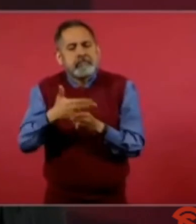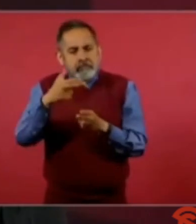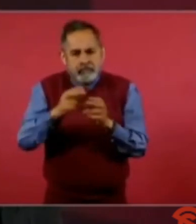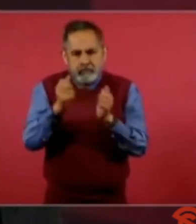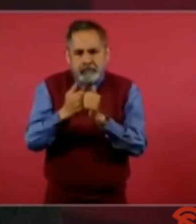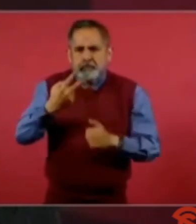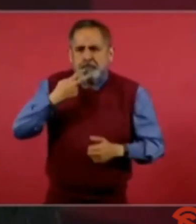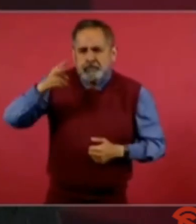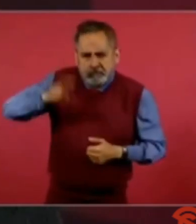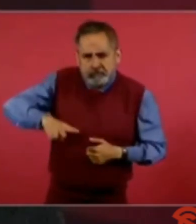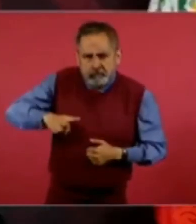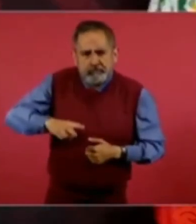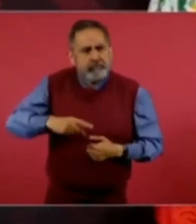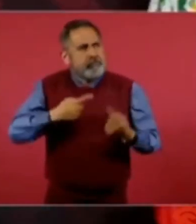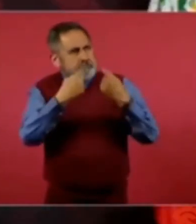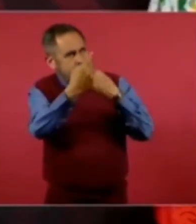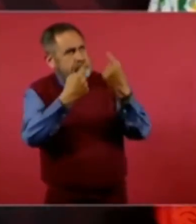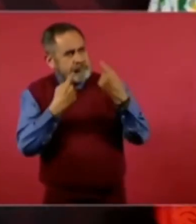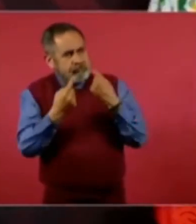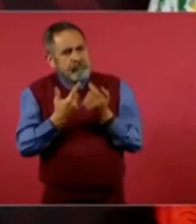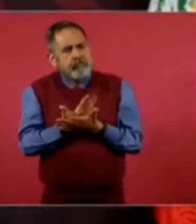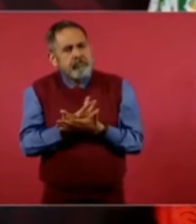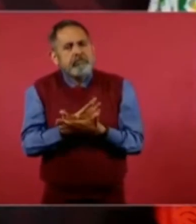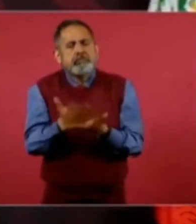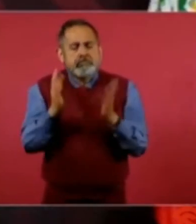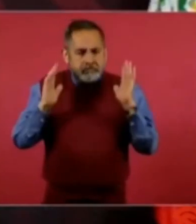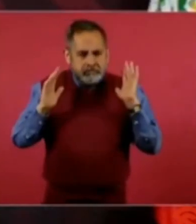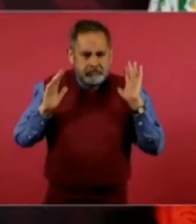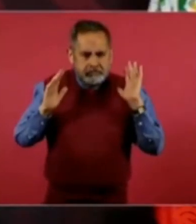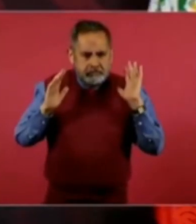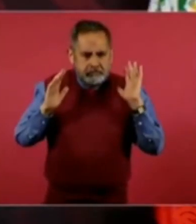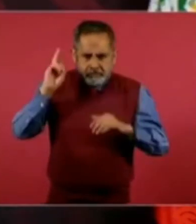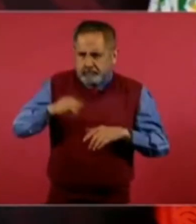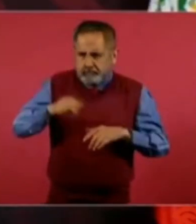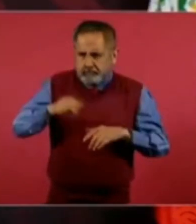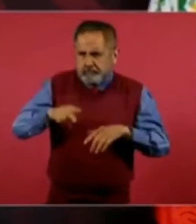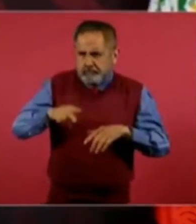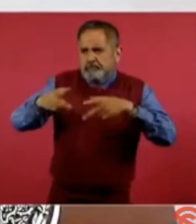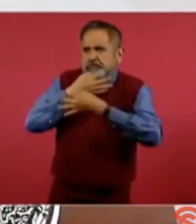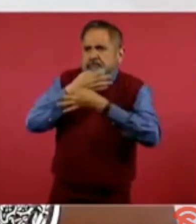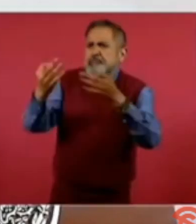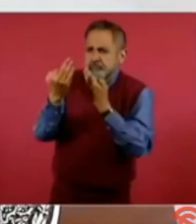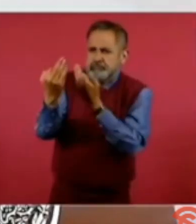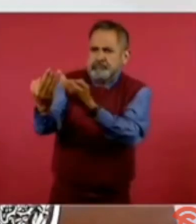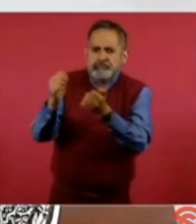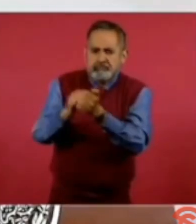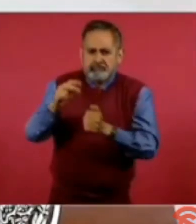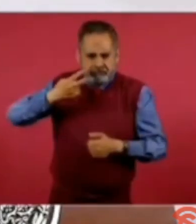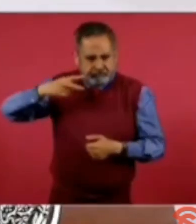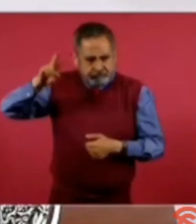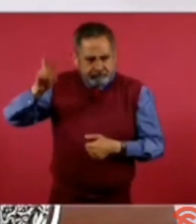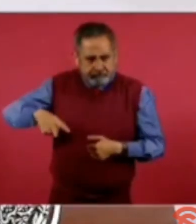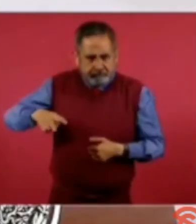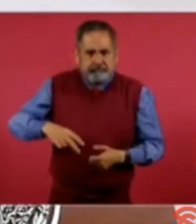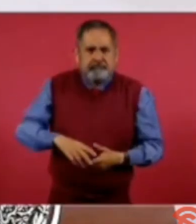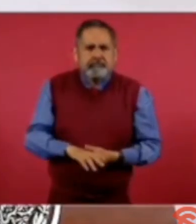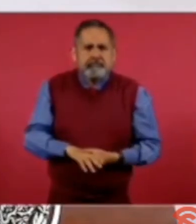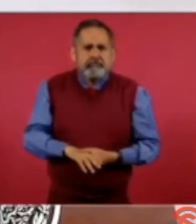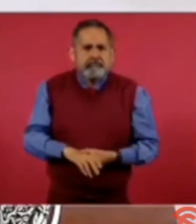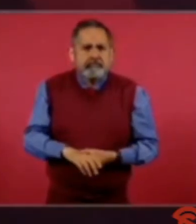la verdad hablarle al pueblo con la verdad